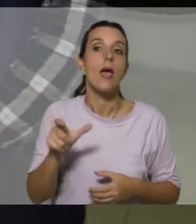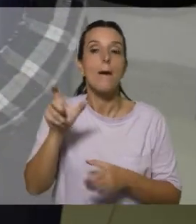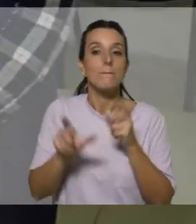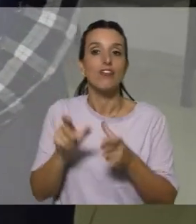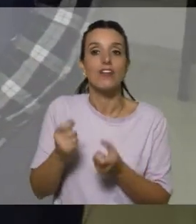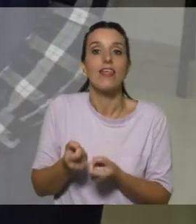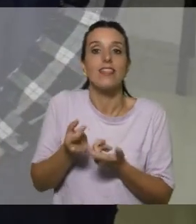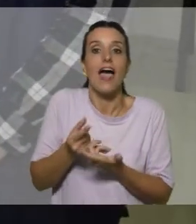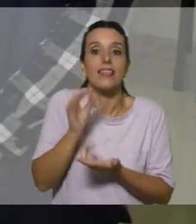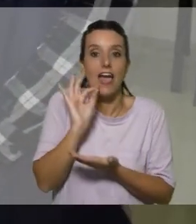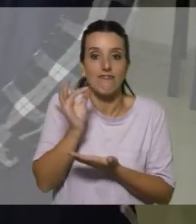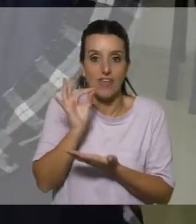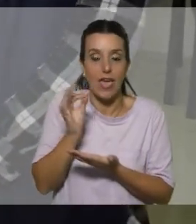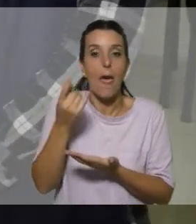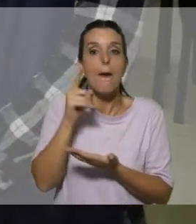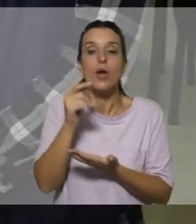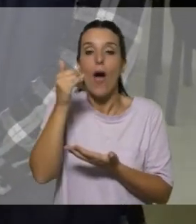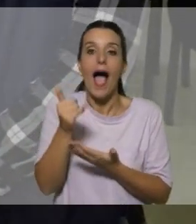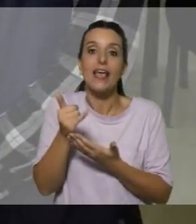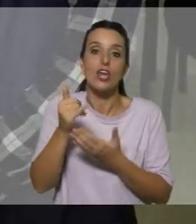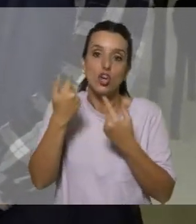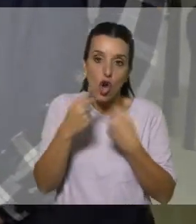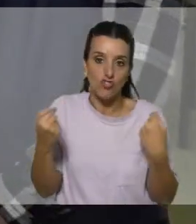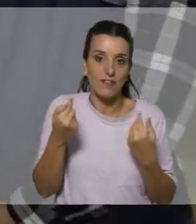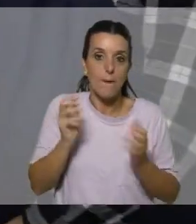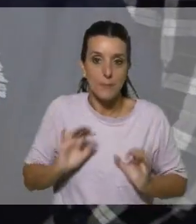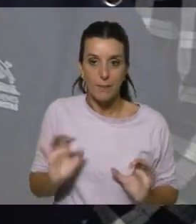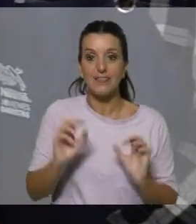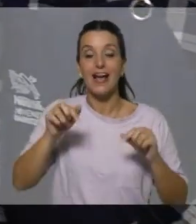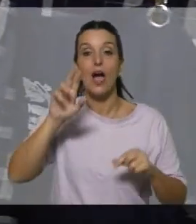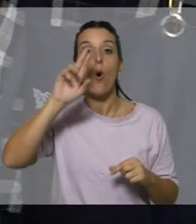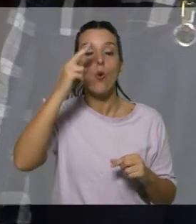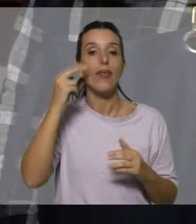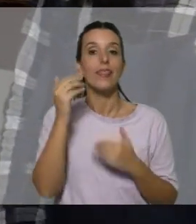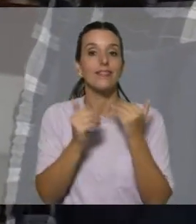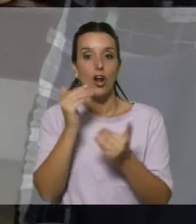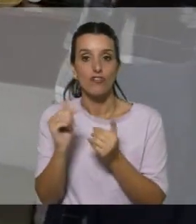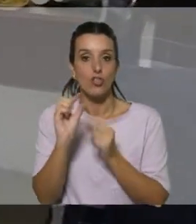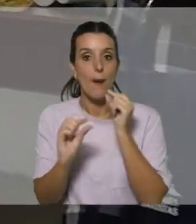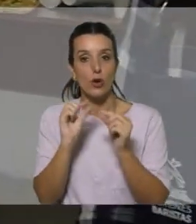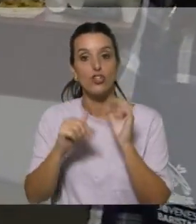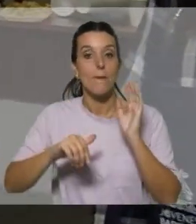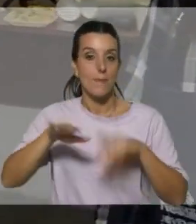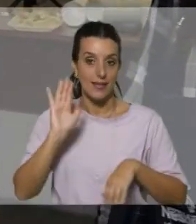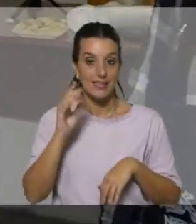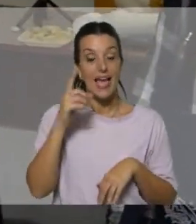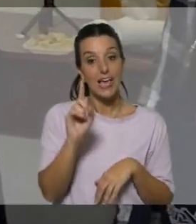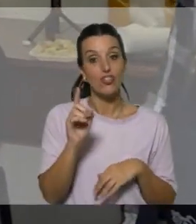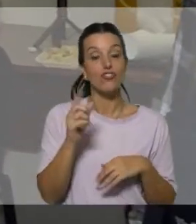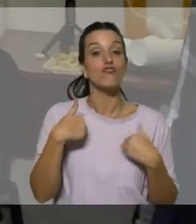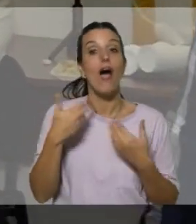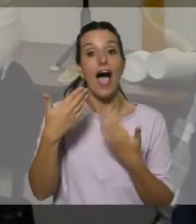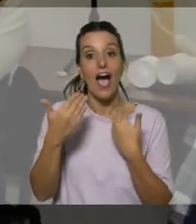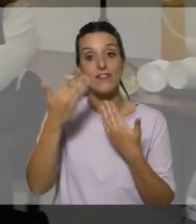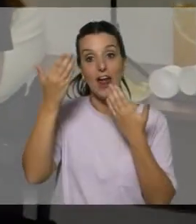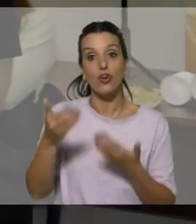café, básicamente, pero que tiene todo un mundo el café y que en Uruguay se está desarrollando cada vez más. Entonces voy a conversar